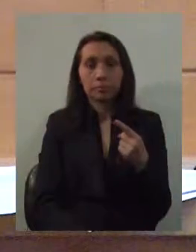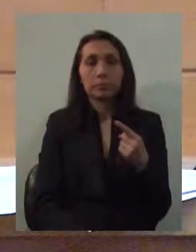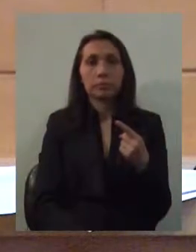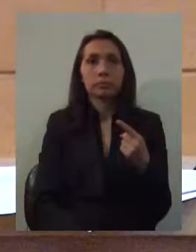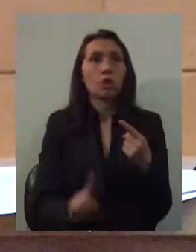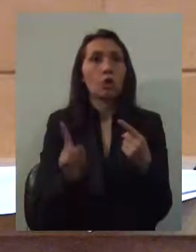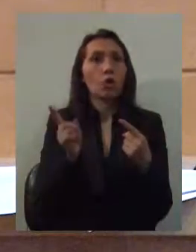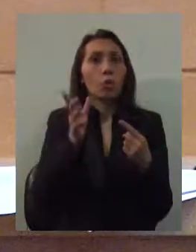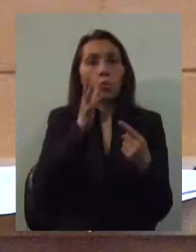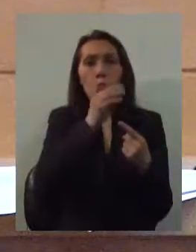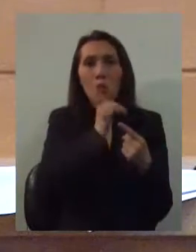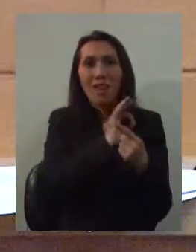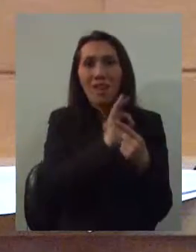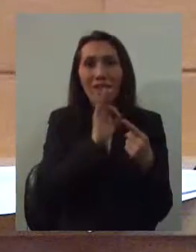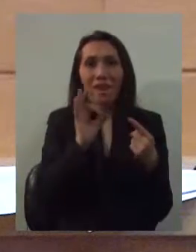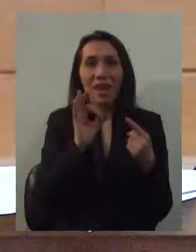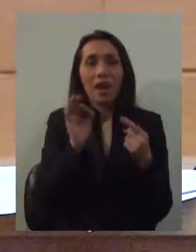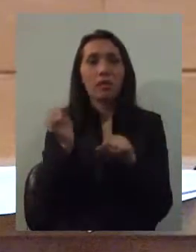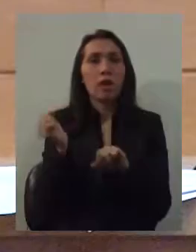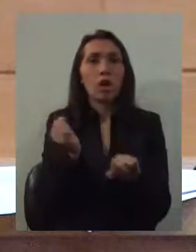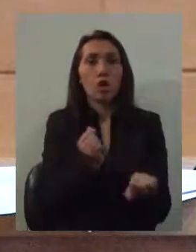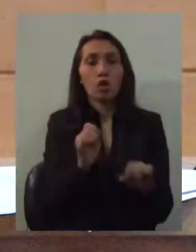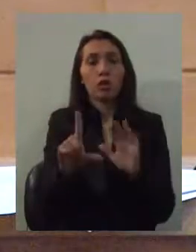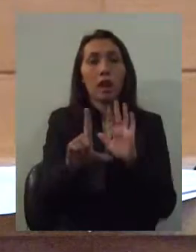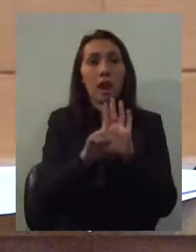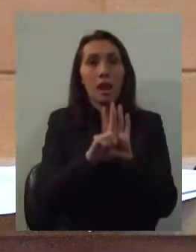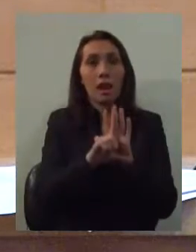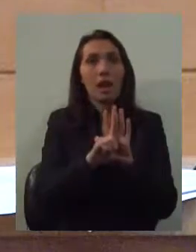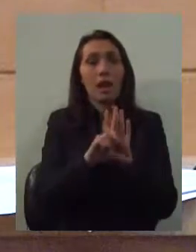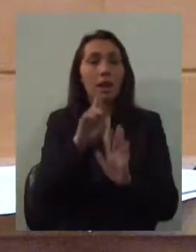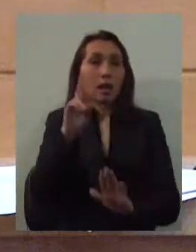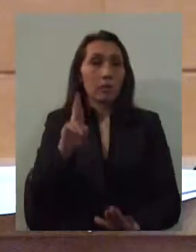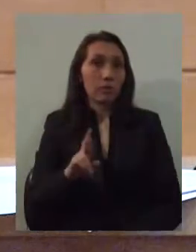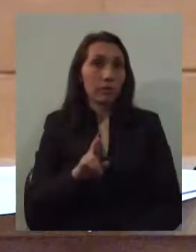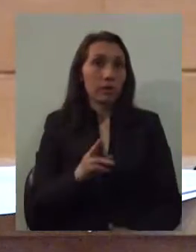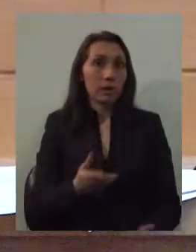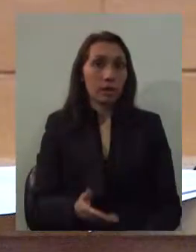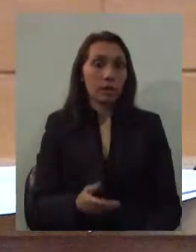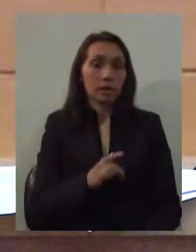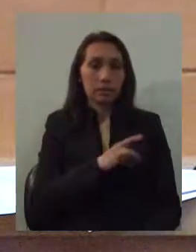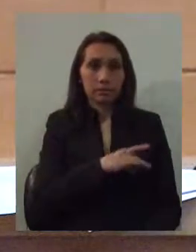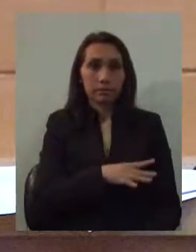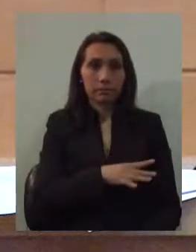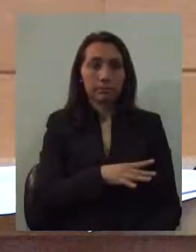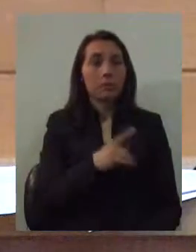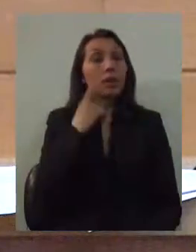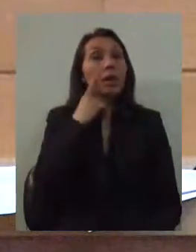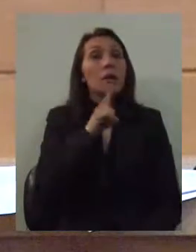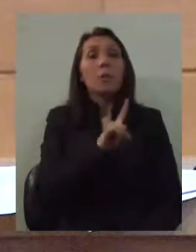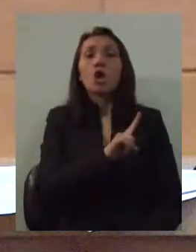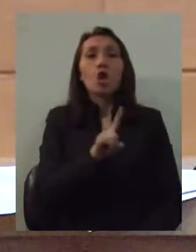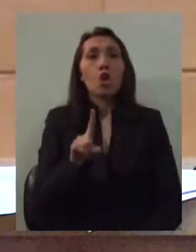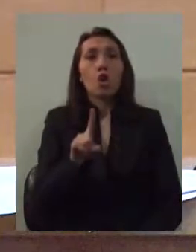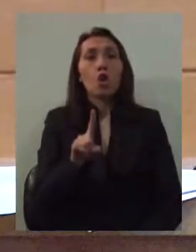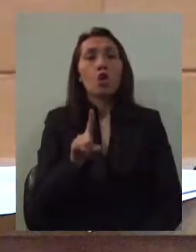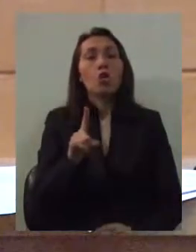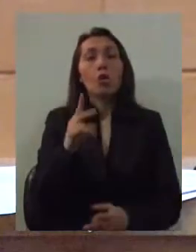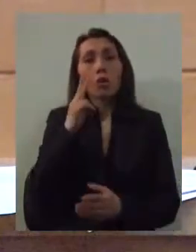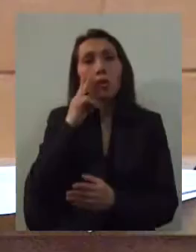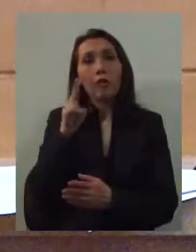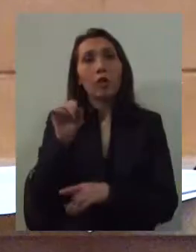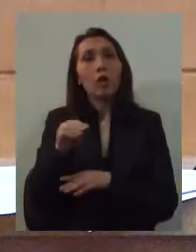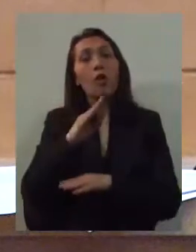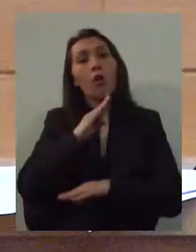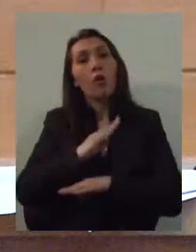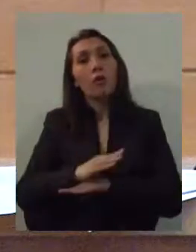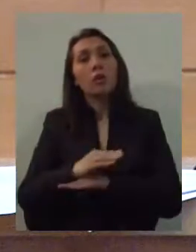que no contengan nada contrario a las leyes de la República, pero no se tomarán en consideración las leyes